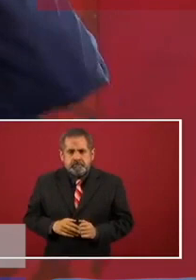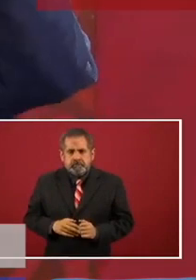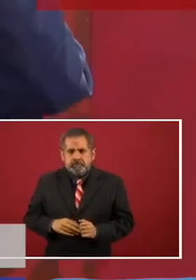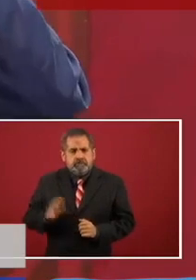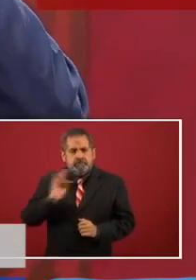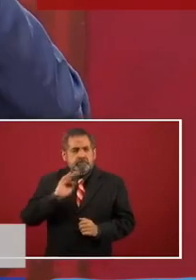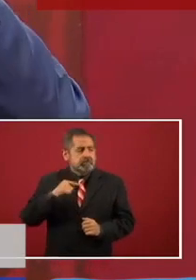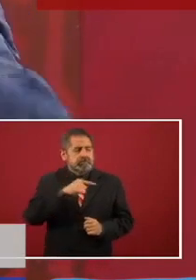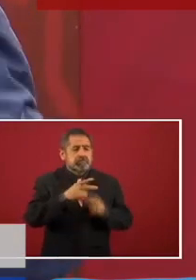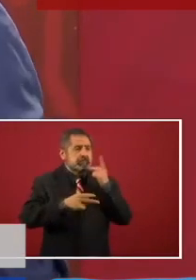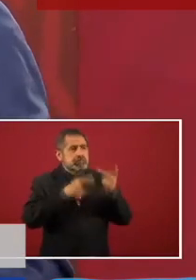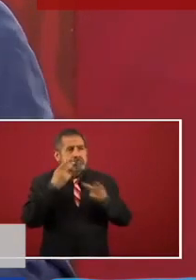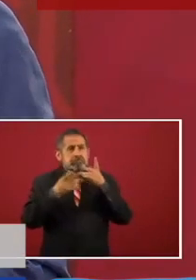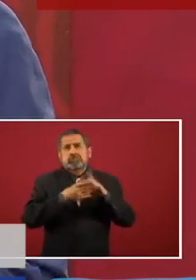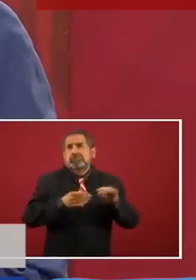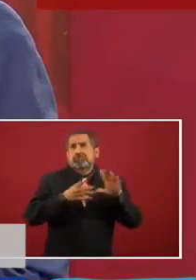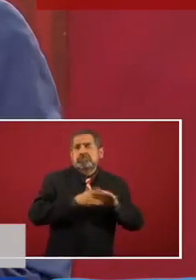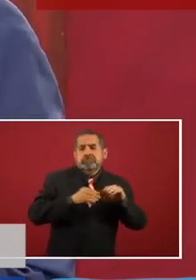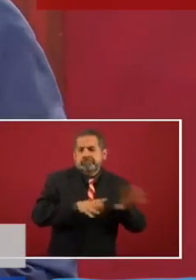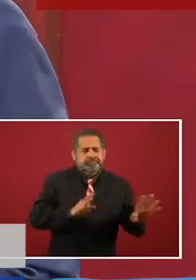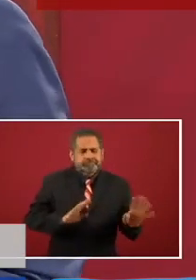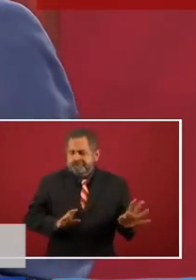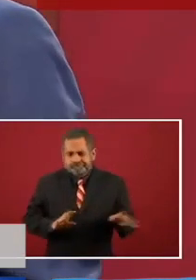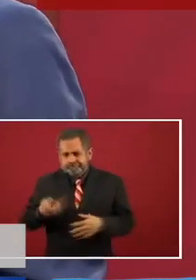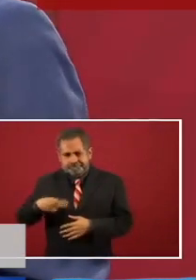Podrá declarar quien sea, pero la